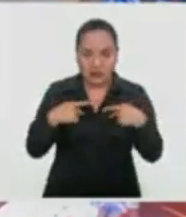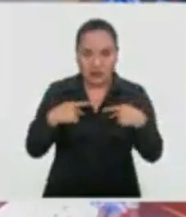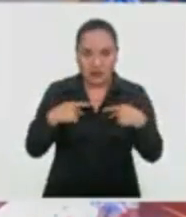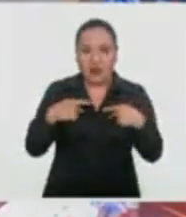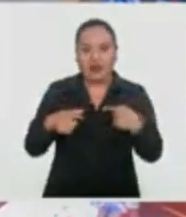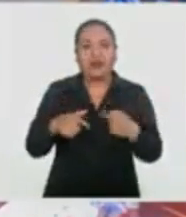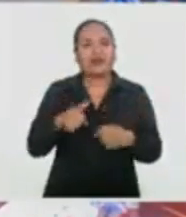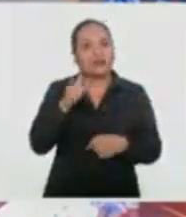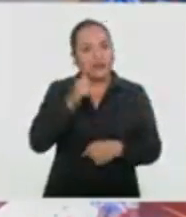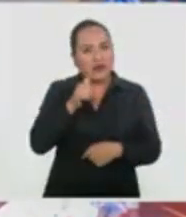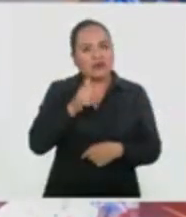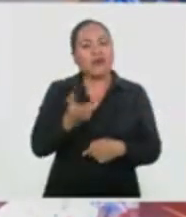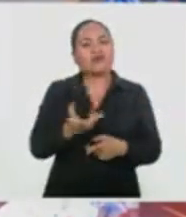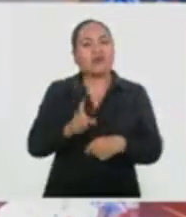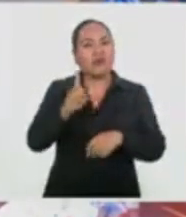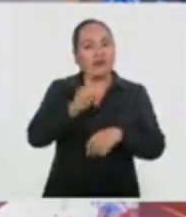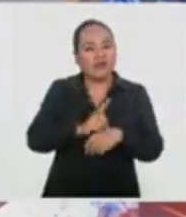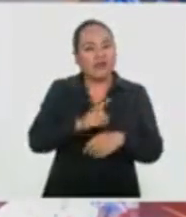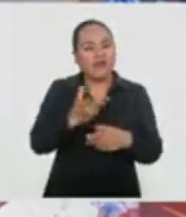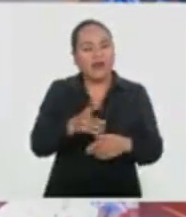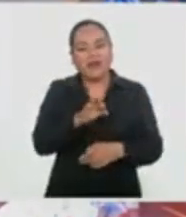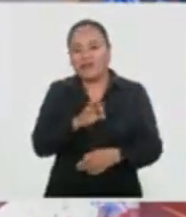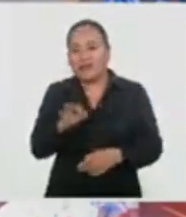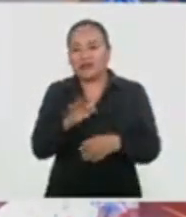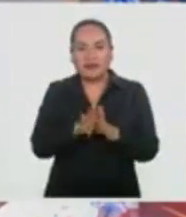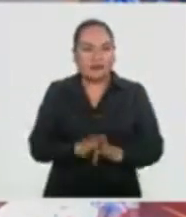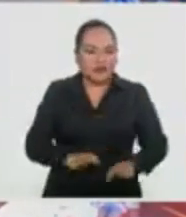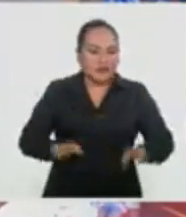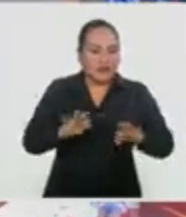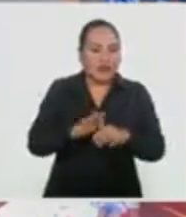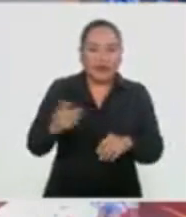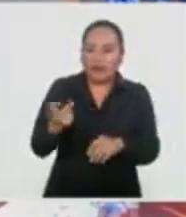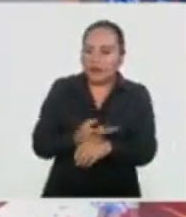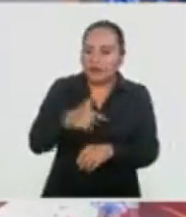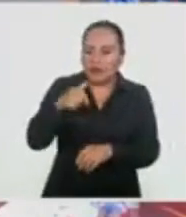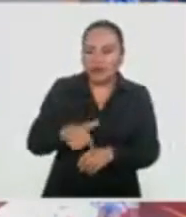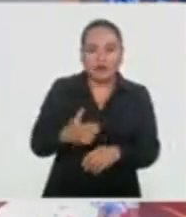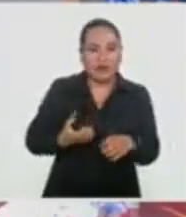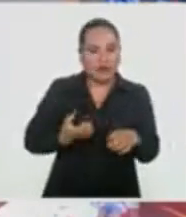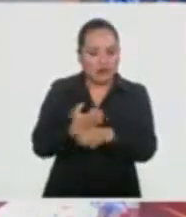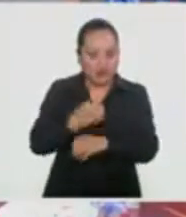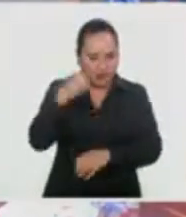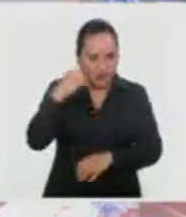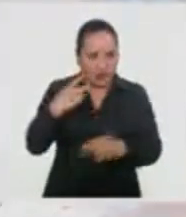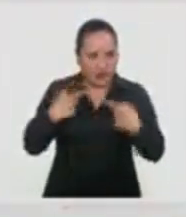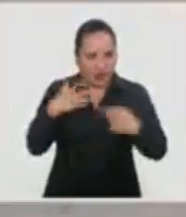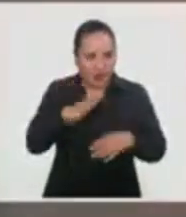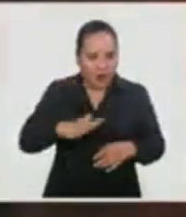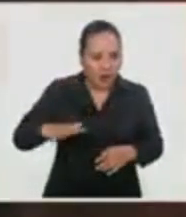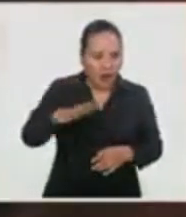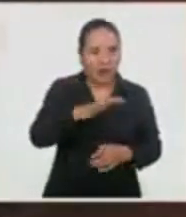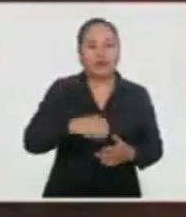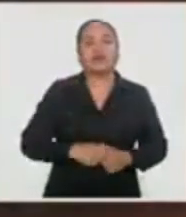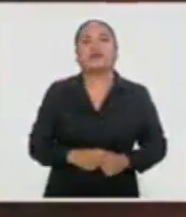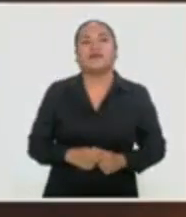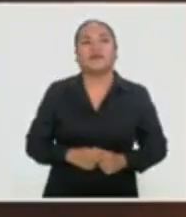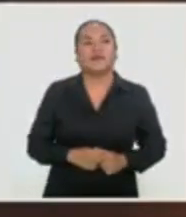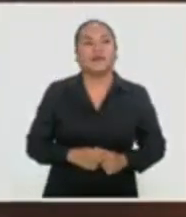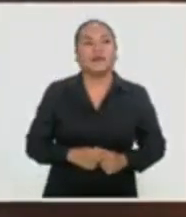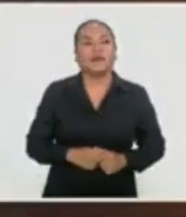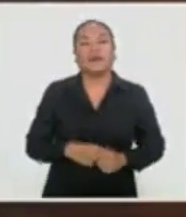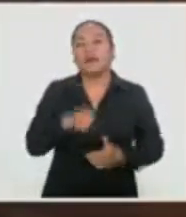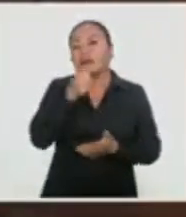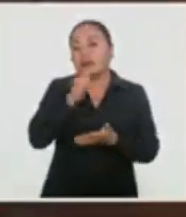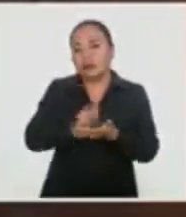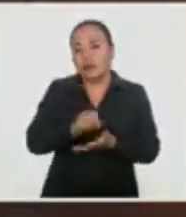más importantes acontecidos en la entidad oaxaqueña a la población en general. Por otra parte, la secretaria